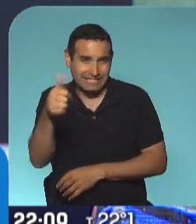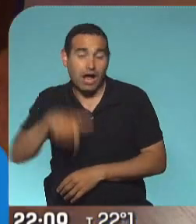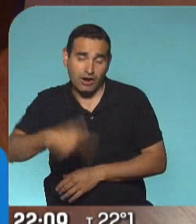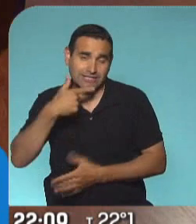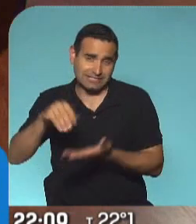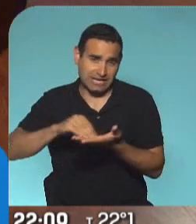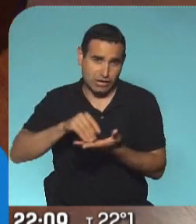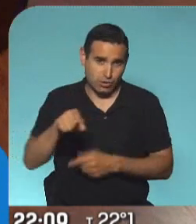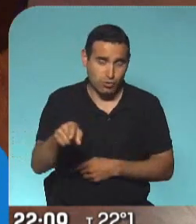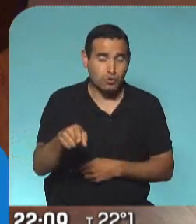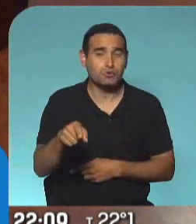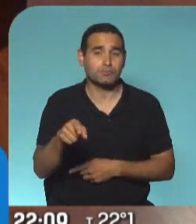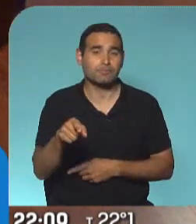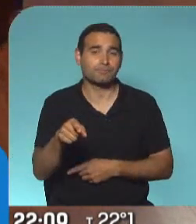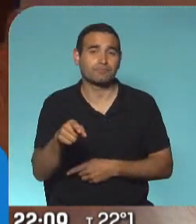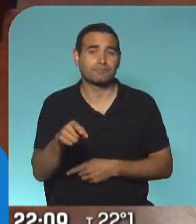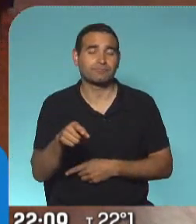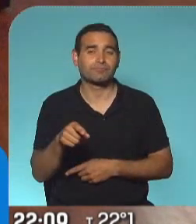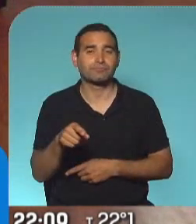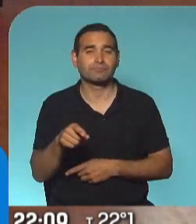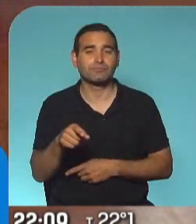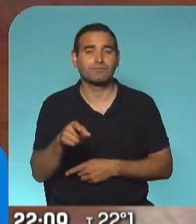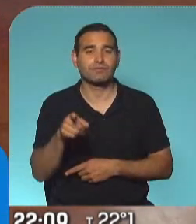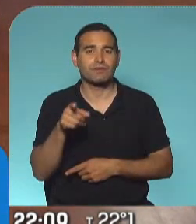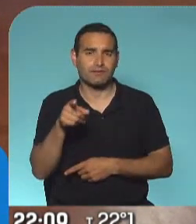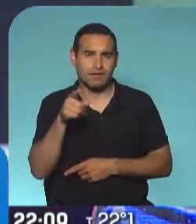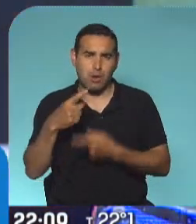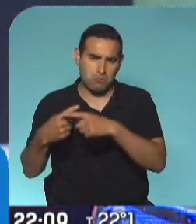senador y mamado en